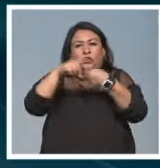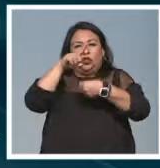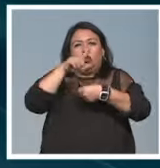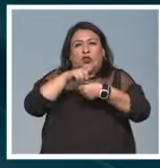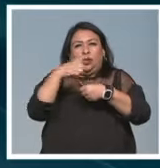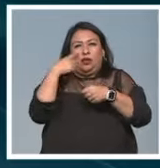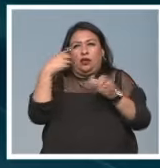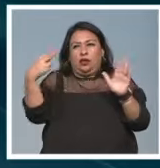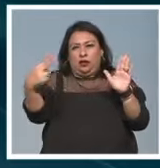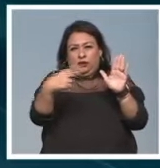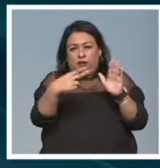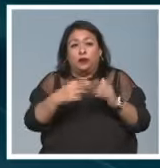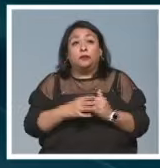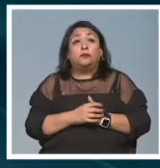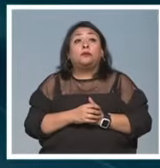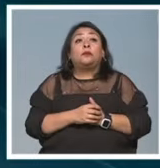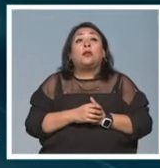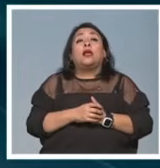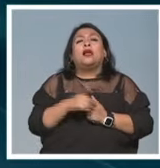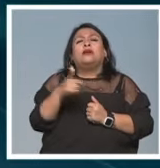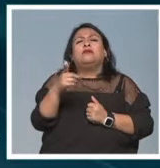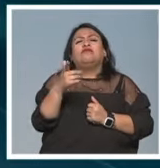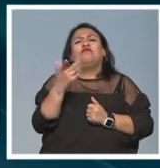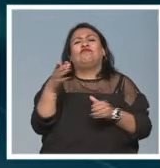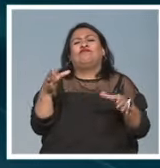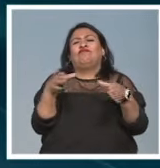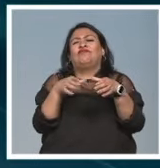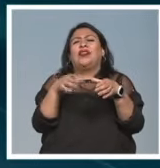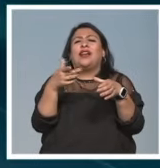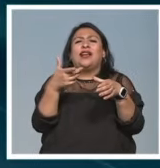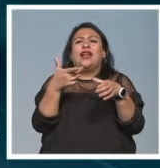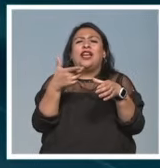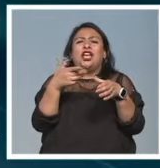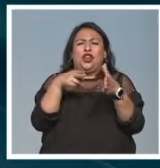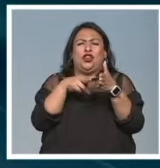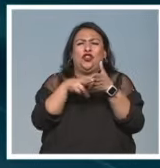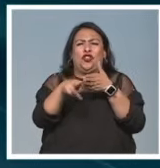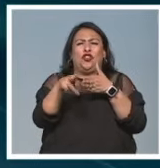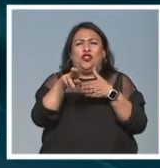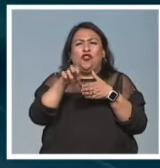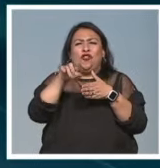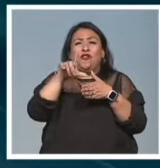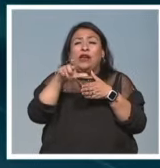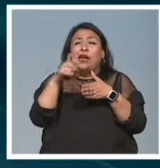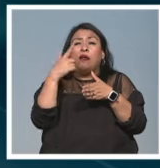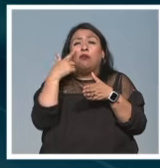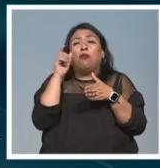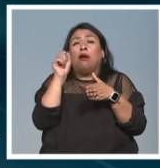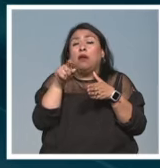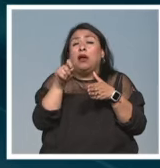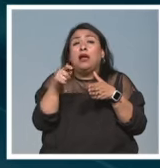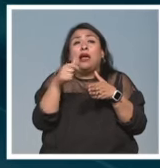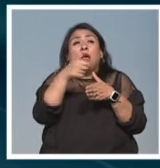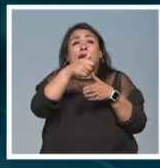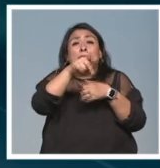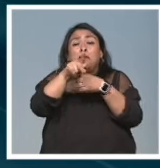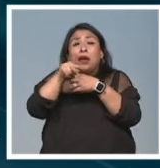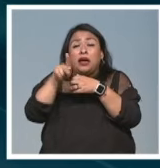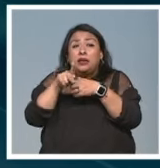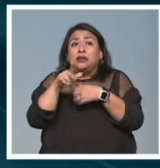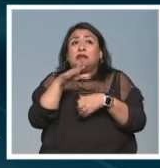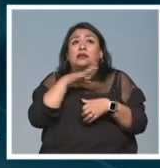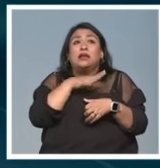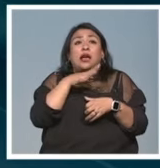que retrata. La tropicalización del género nos ha llevado a que cada país va